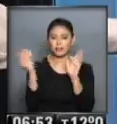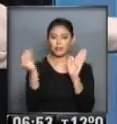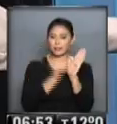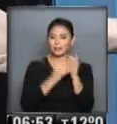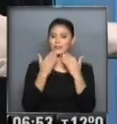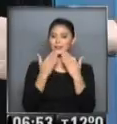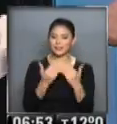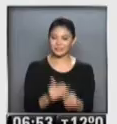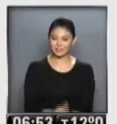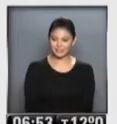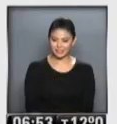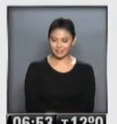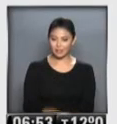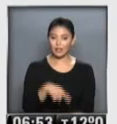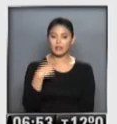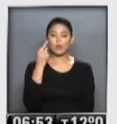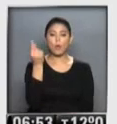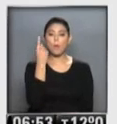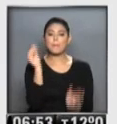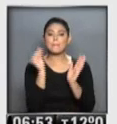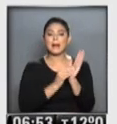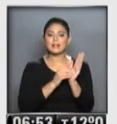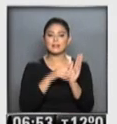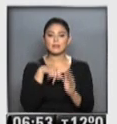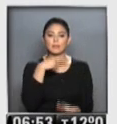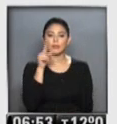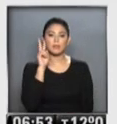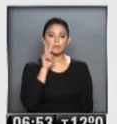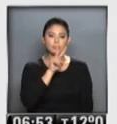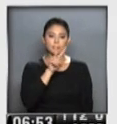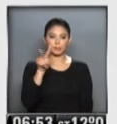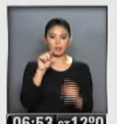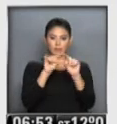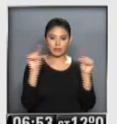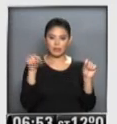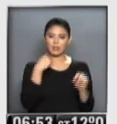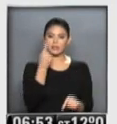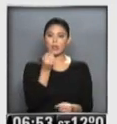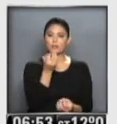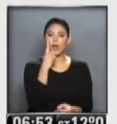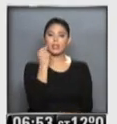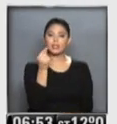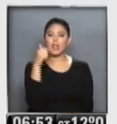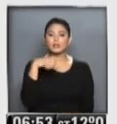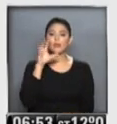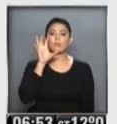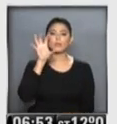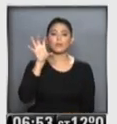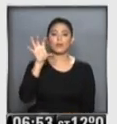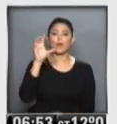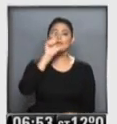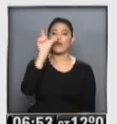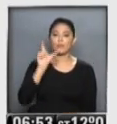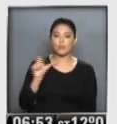fotón. Bueno, Emi, nos deja leer un mensaje más, Nadia. Aguaraguazú, comarca Pilcomayo, buen día, chicas. Saludos desde Clorinda